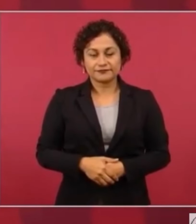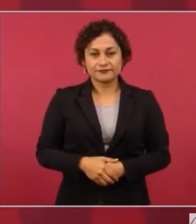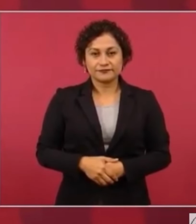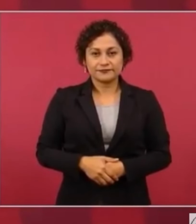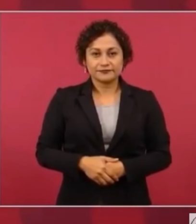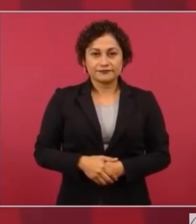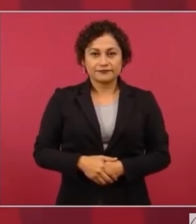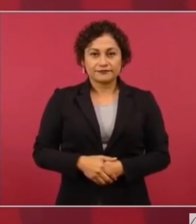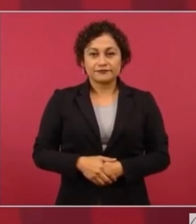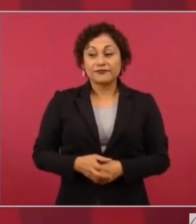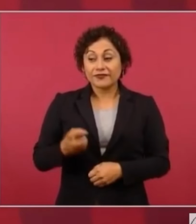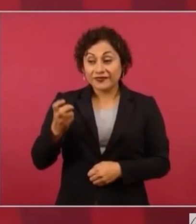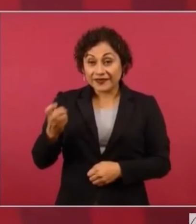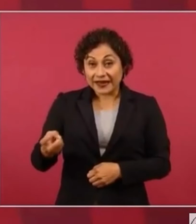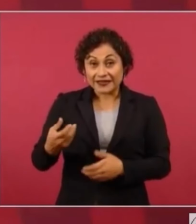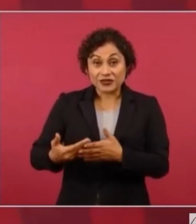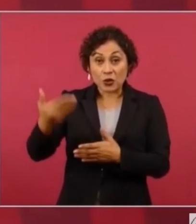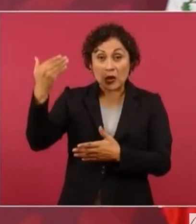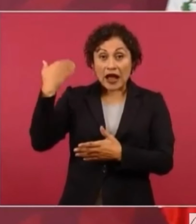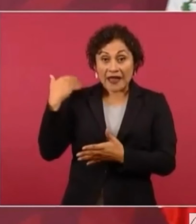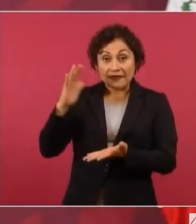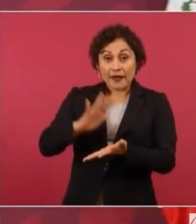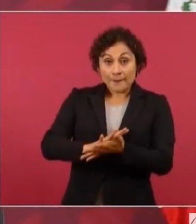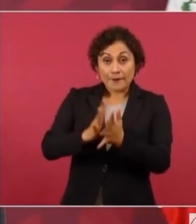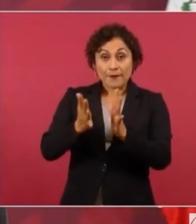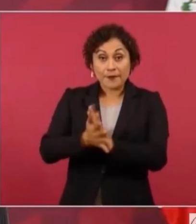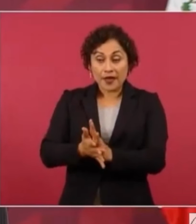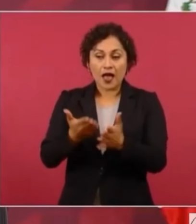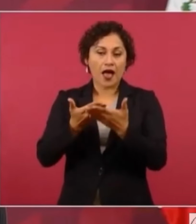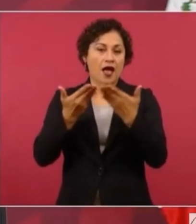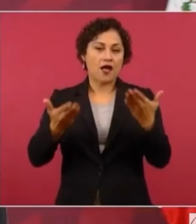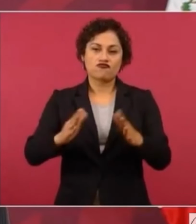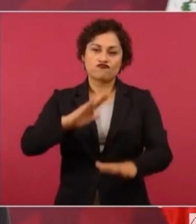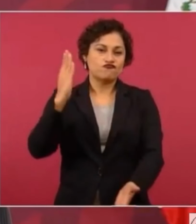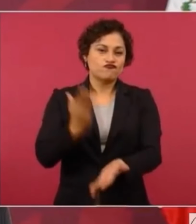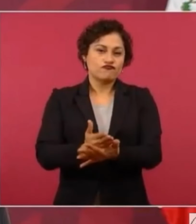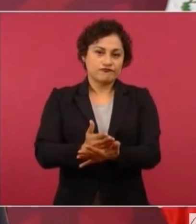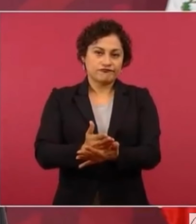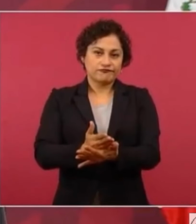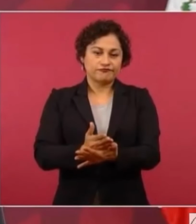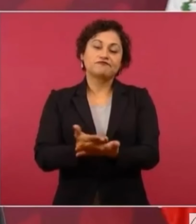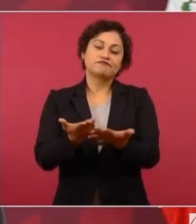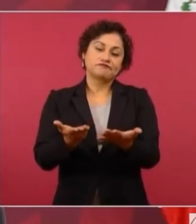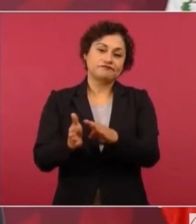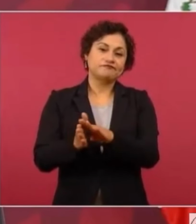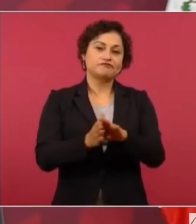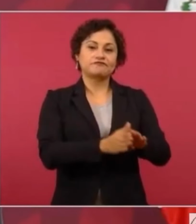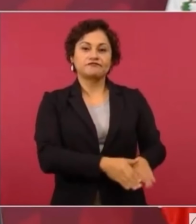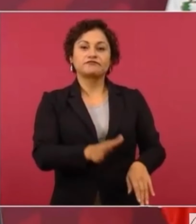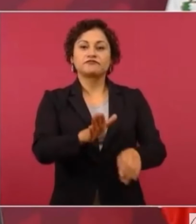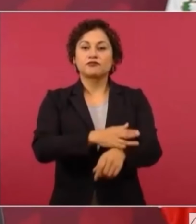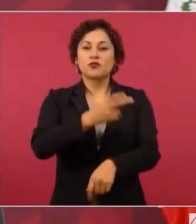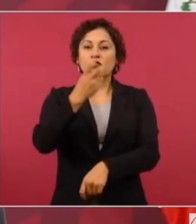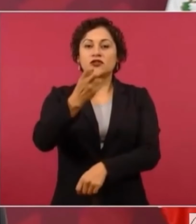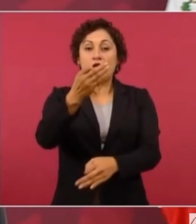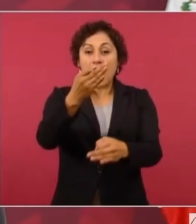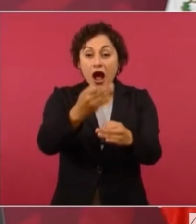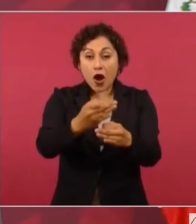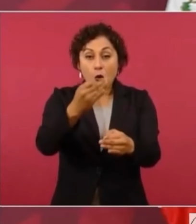Ya esas cosas no se pueden. Entonces, ¿quién es el actor principal en la democracia?